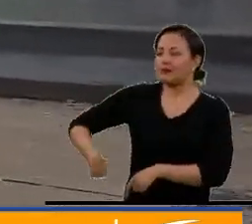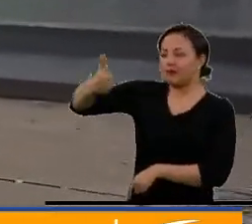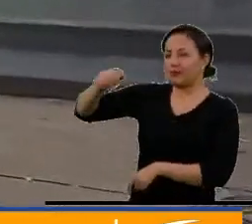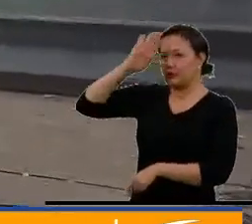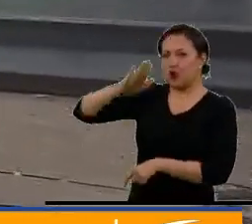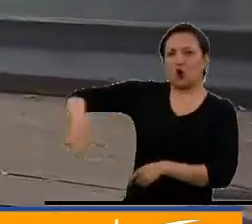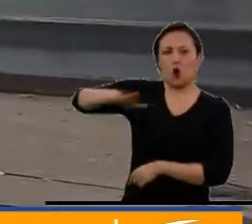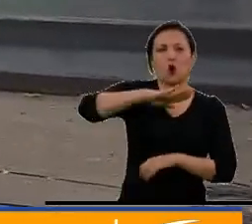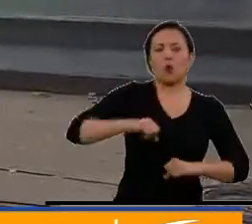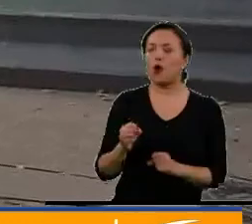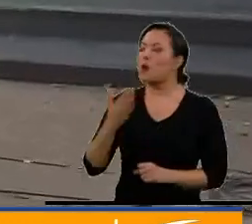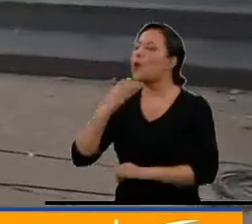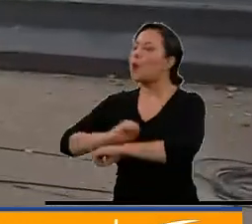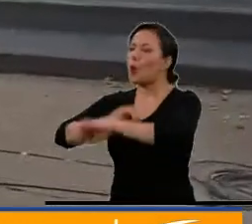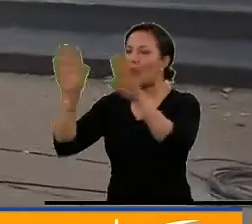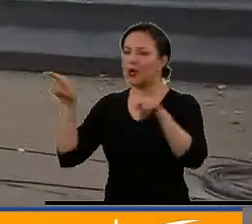días.